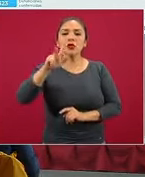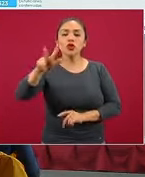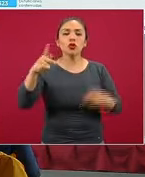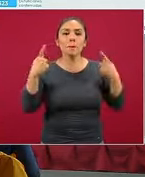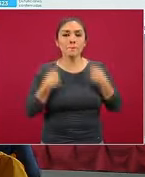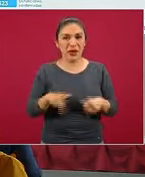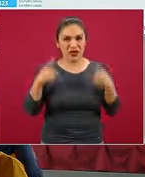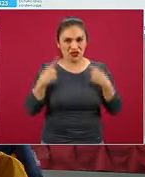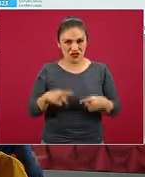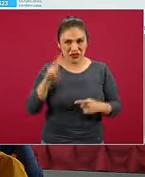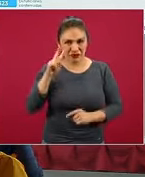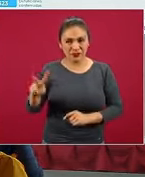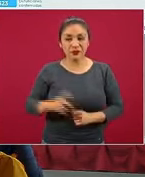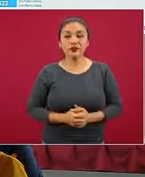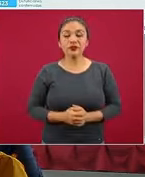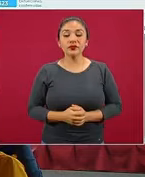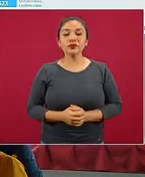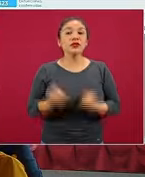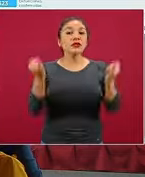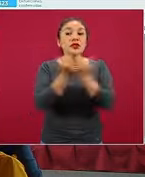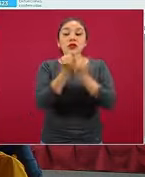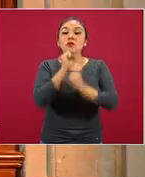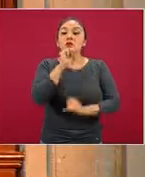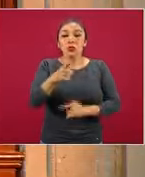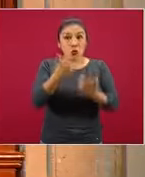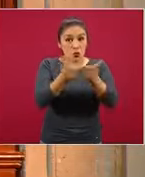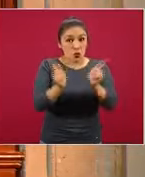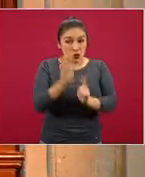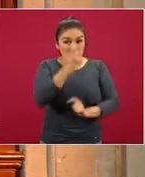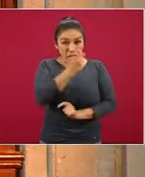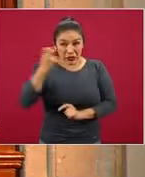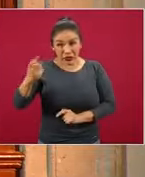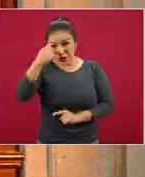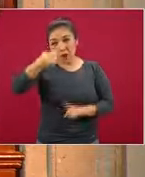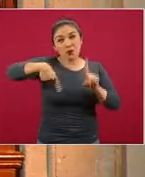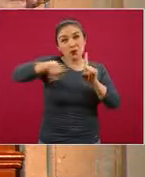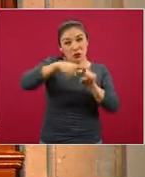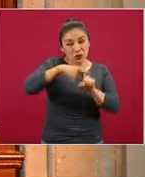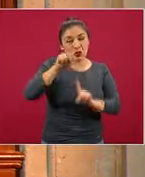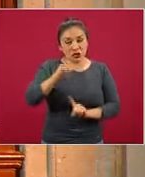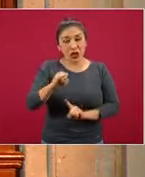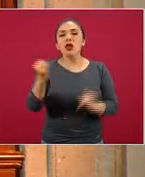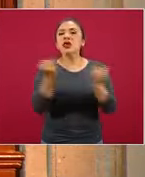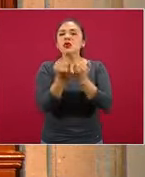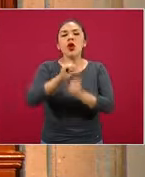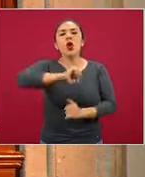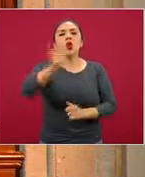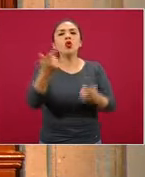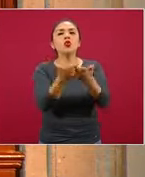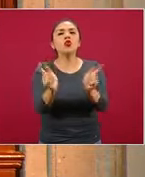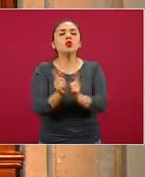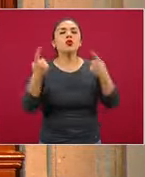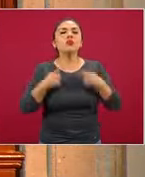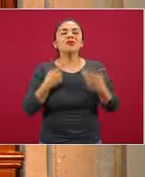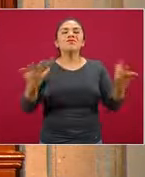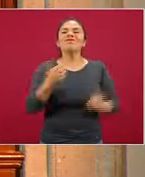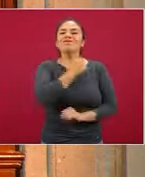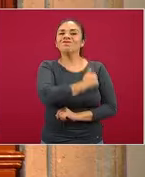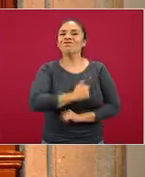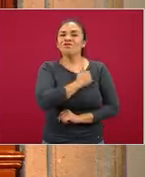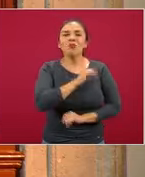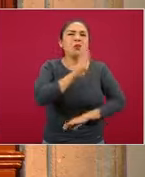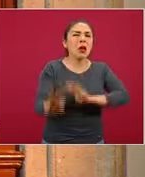955.128 personas. Asimismo, dentro de este grupo de casos confirmados están también el grupo de personas que lamentablemente